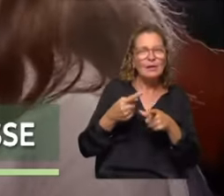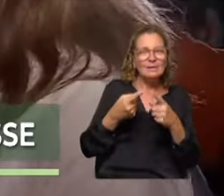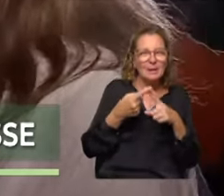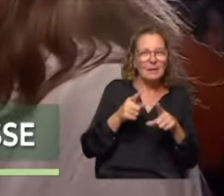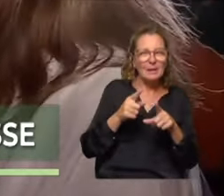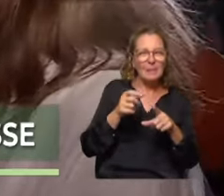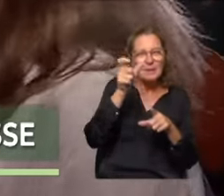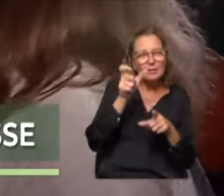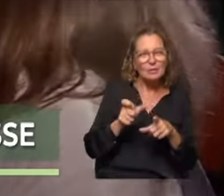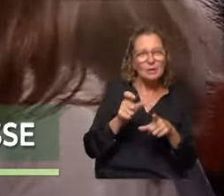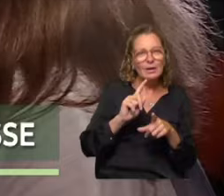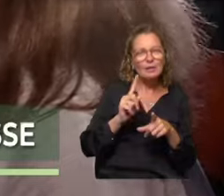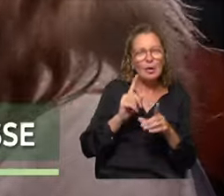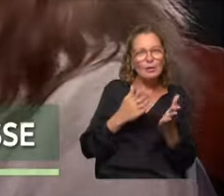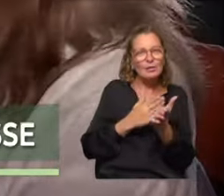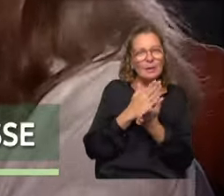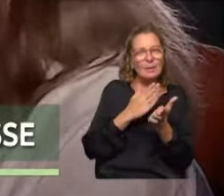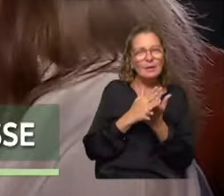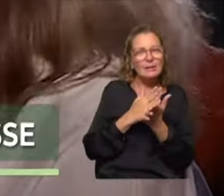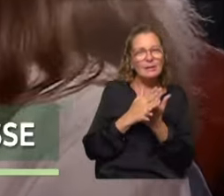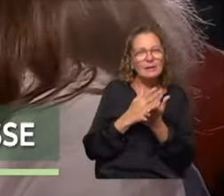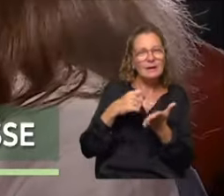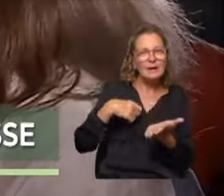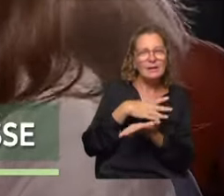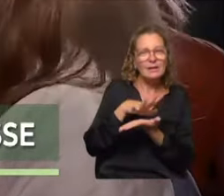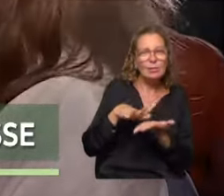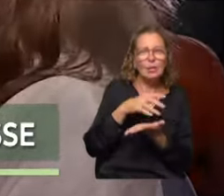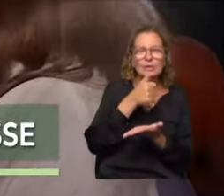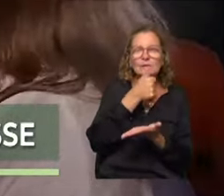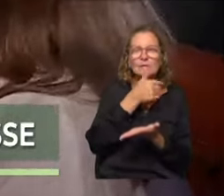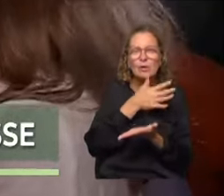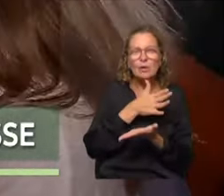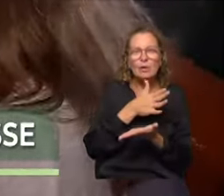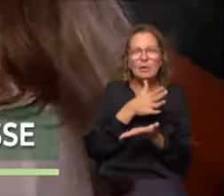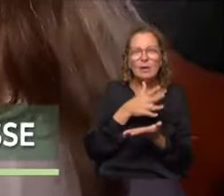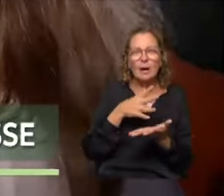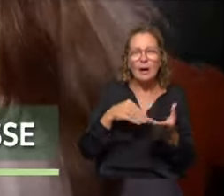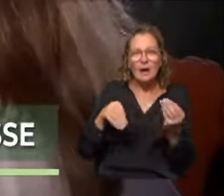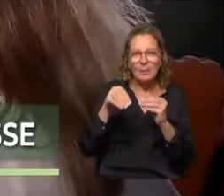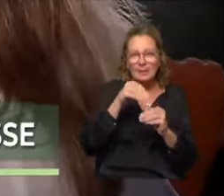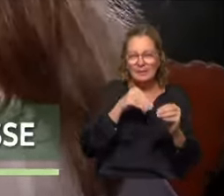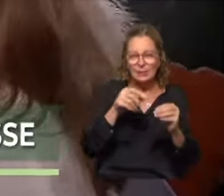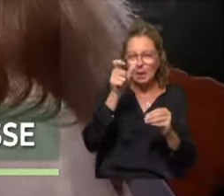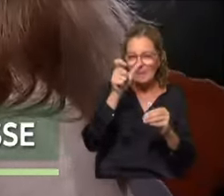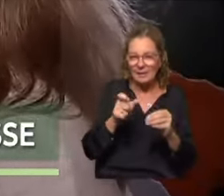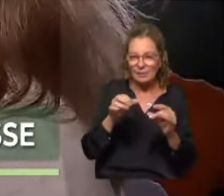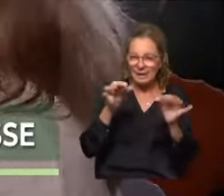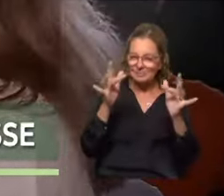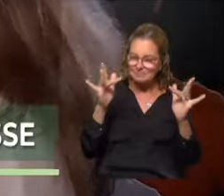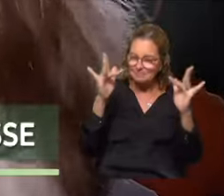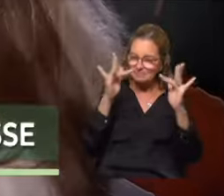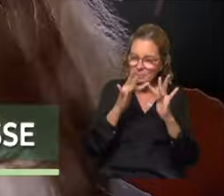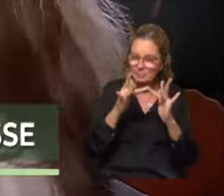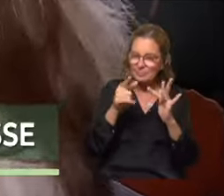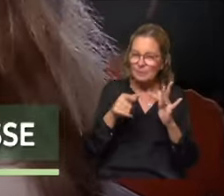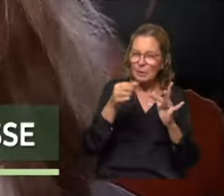también. Y no siempre las circunstancias históricas se cruzan cruzan con la persona indicada. Y yo creo que